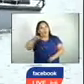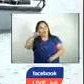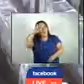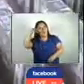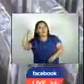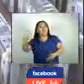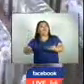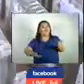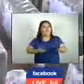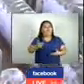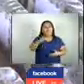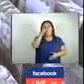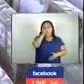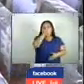nacionalidades. Este es un informe de